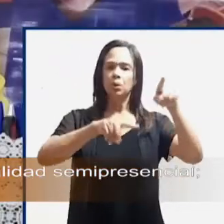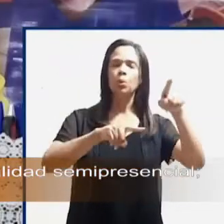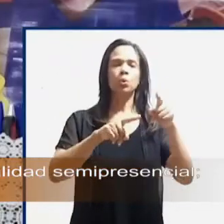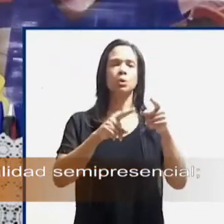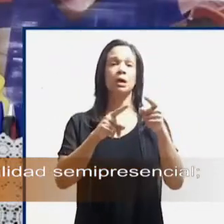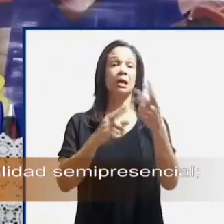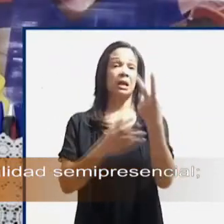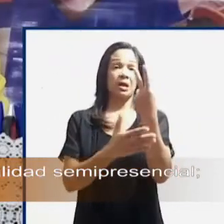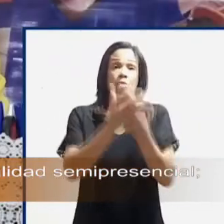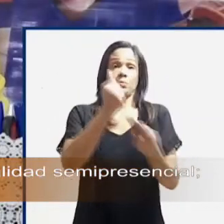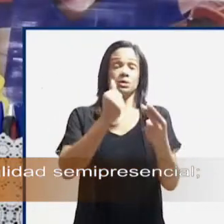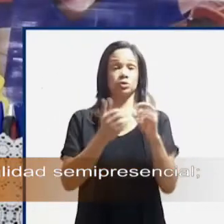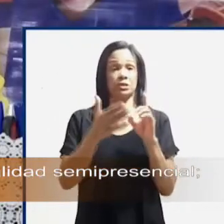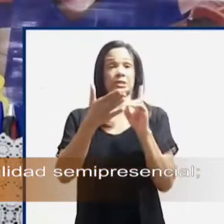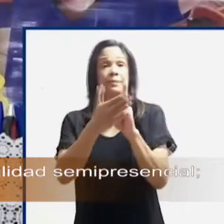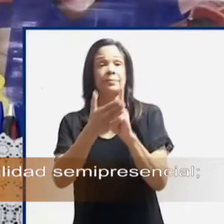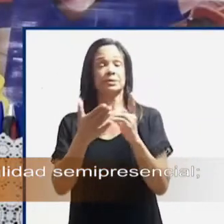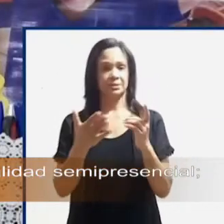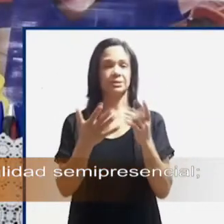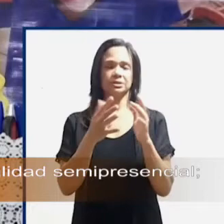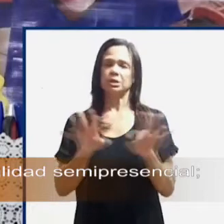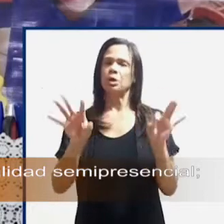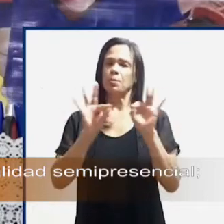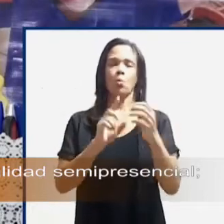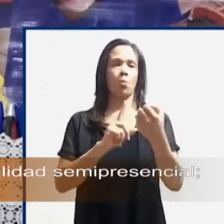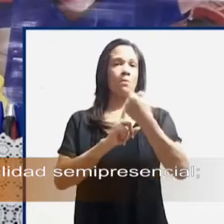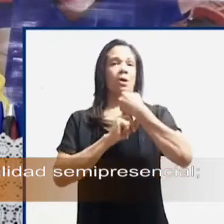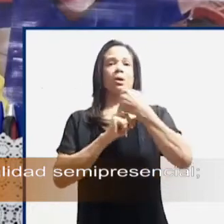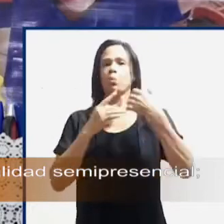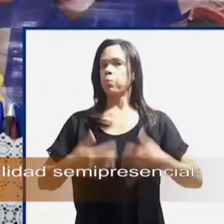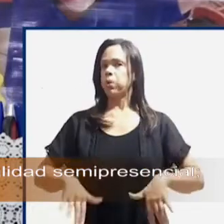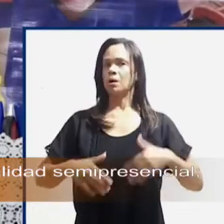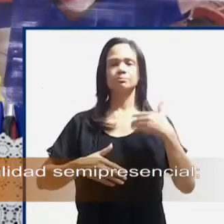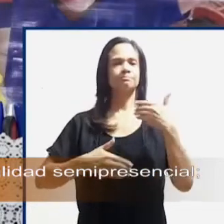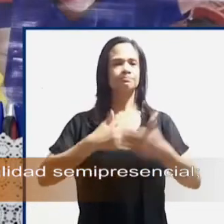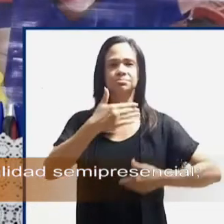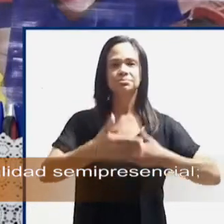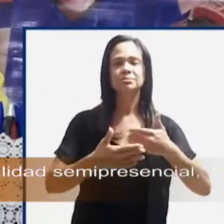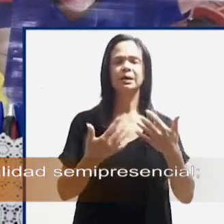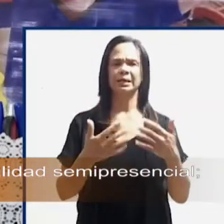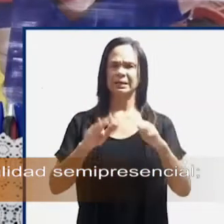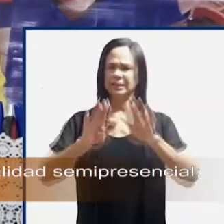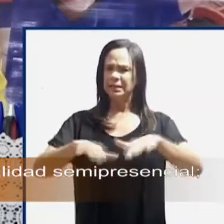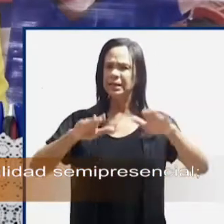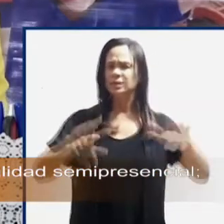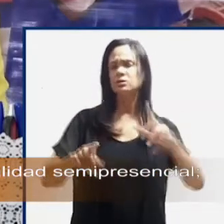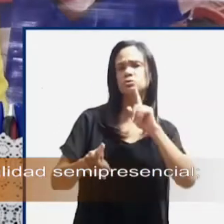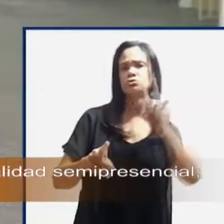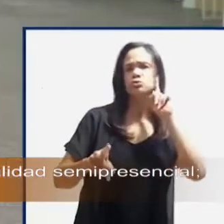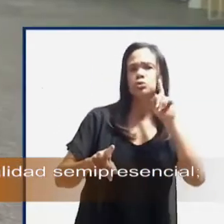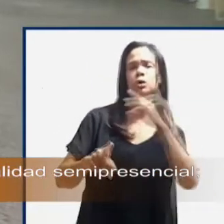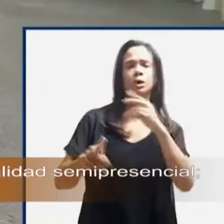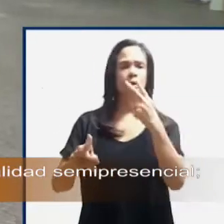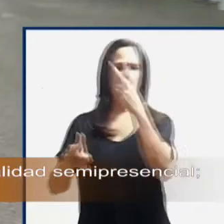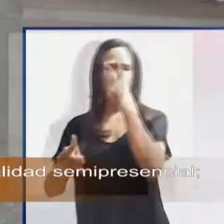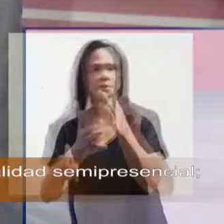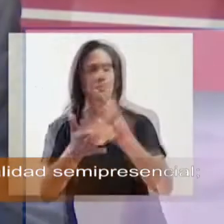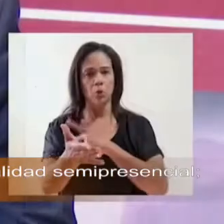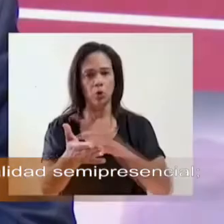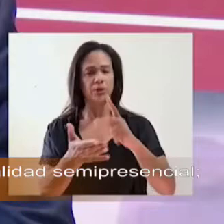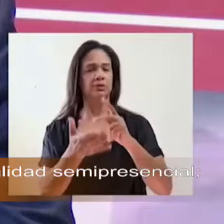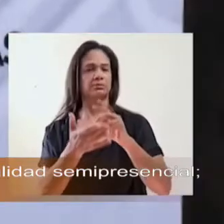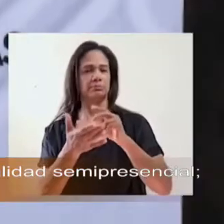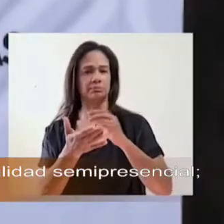puede haber mucha positividad de el coronavirus mientras tanto no ve que los números como que son al revés